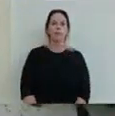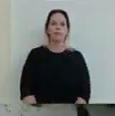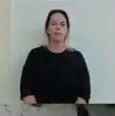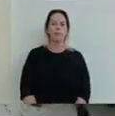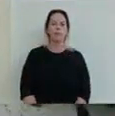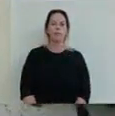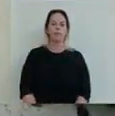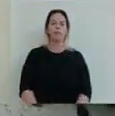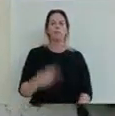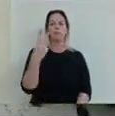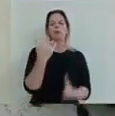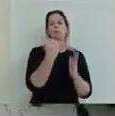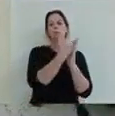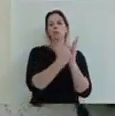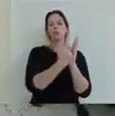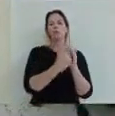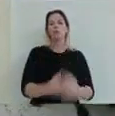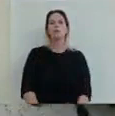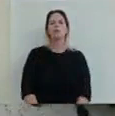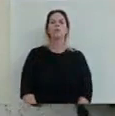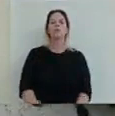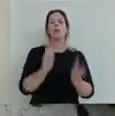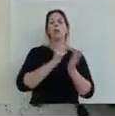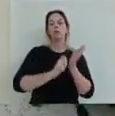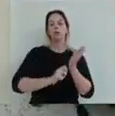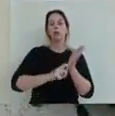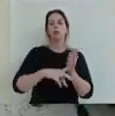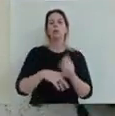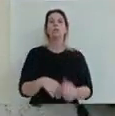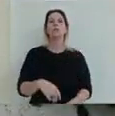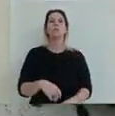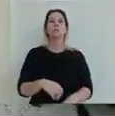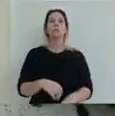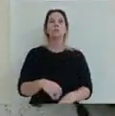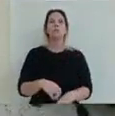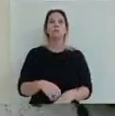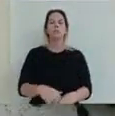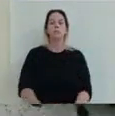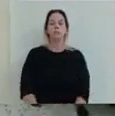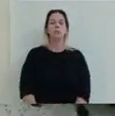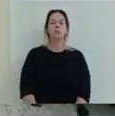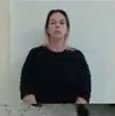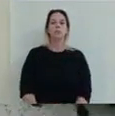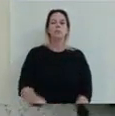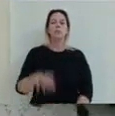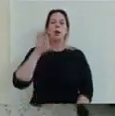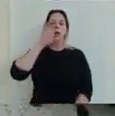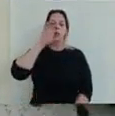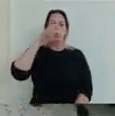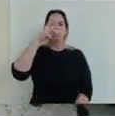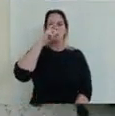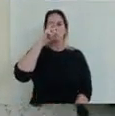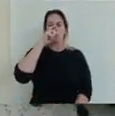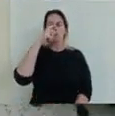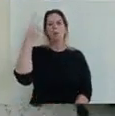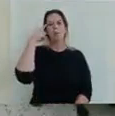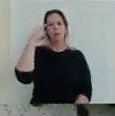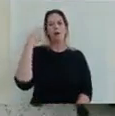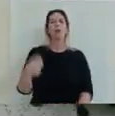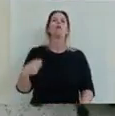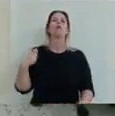Segundo punto, nota al doctor César Vallejo Tresens, defensor del pueblo de la provincia de Corrientes, solicitando se coordinen acciones conjuntas con la Dirección